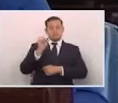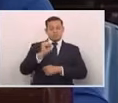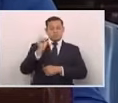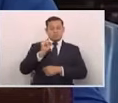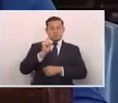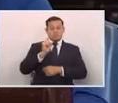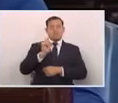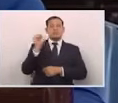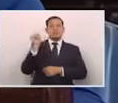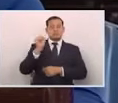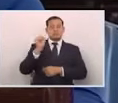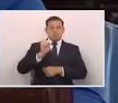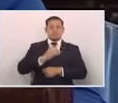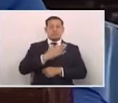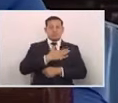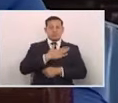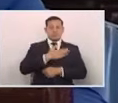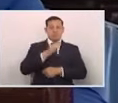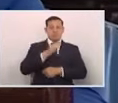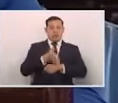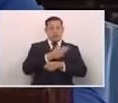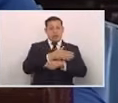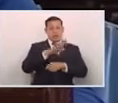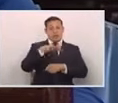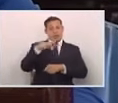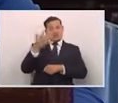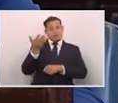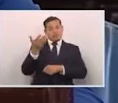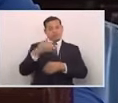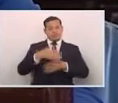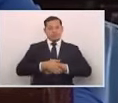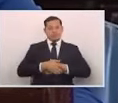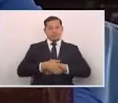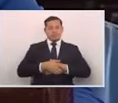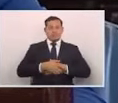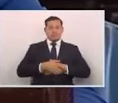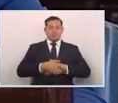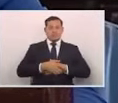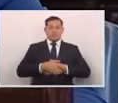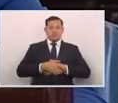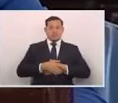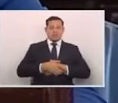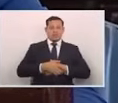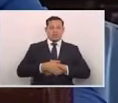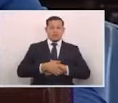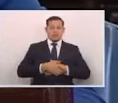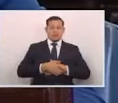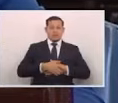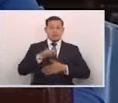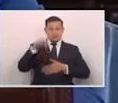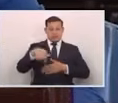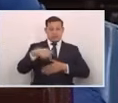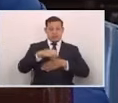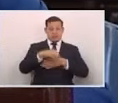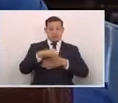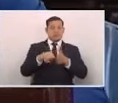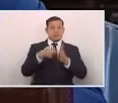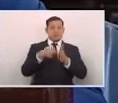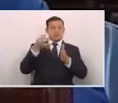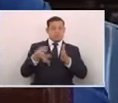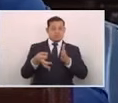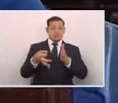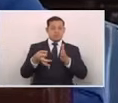Por supuesto que Roma no se construyó en un día. Y esta Asamblea